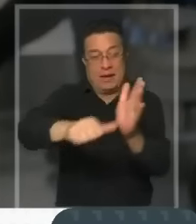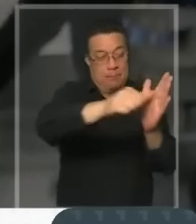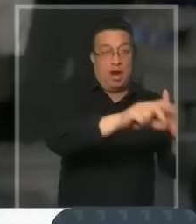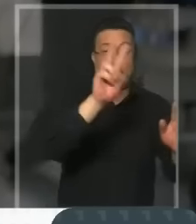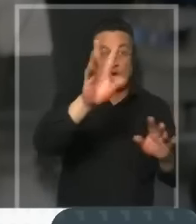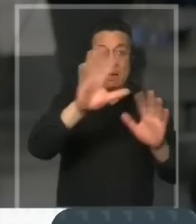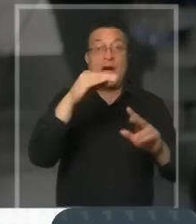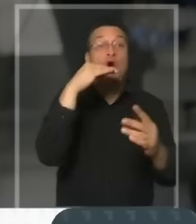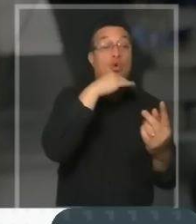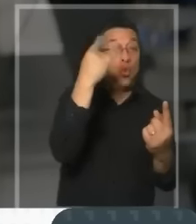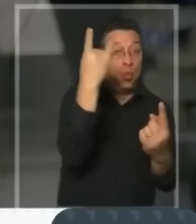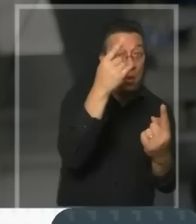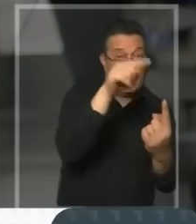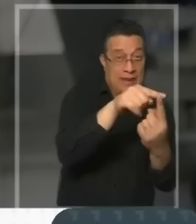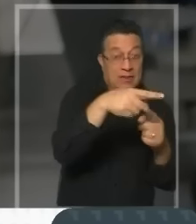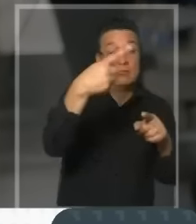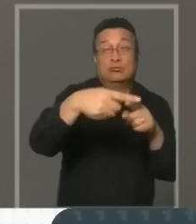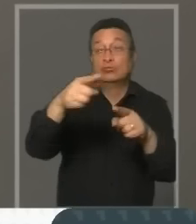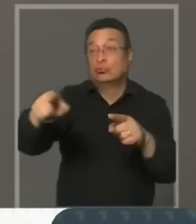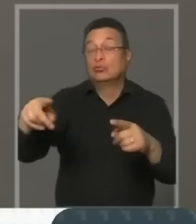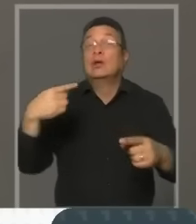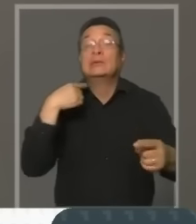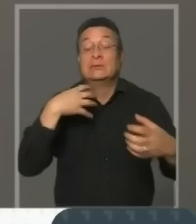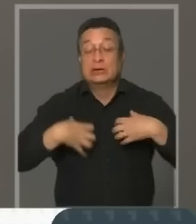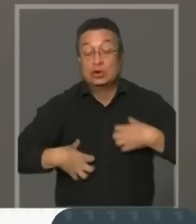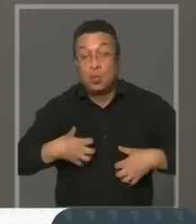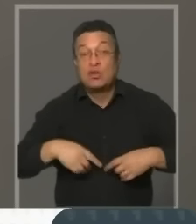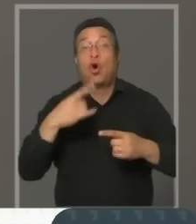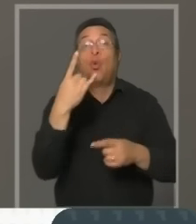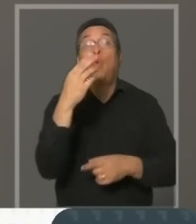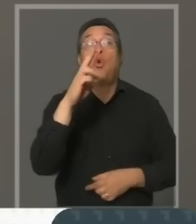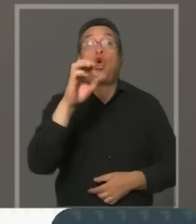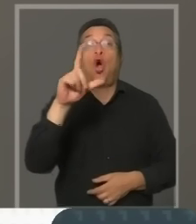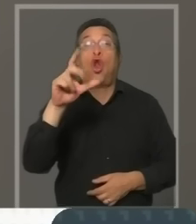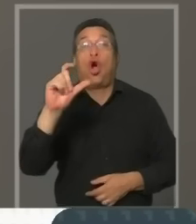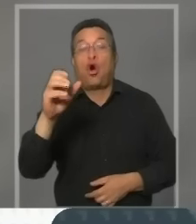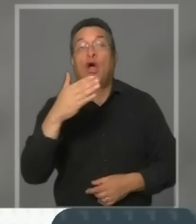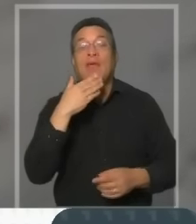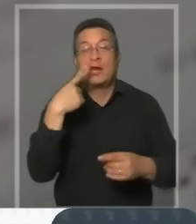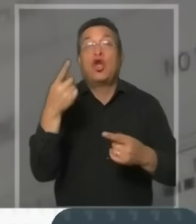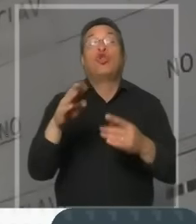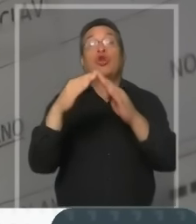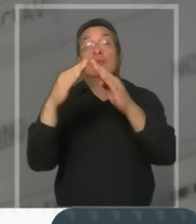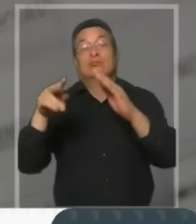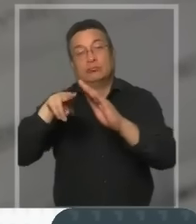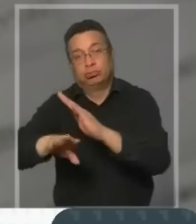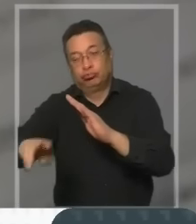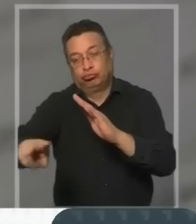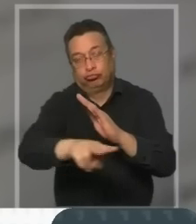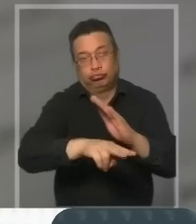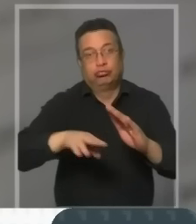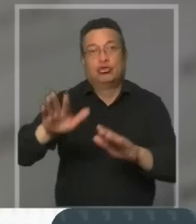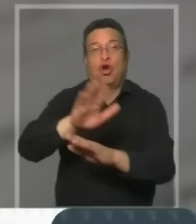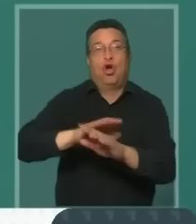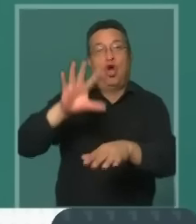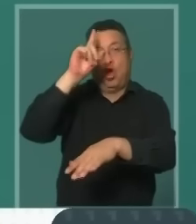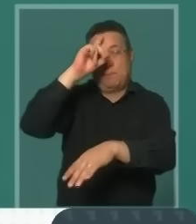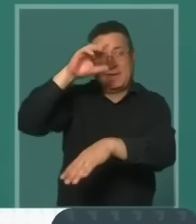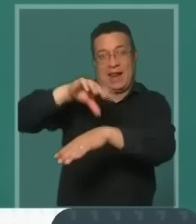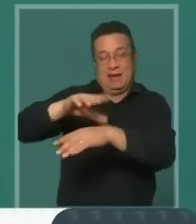de urgencias, que se comparte con casos de traumatología y urología, y el de residencia, destinado a pacientes